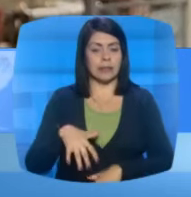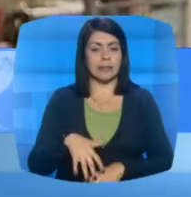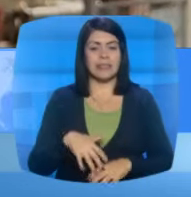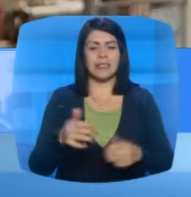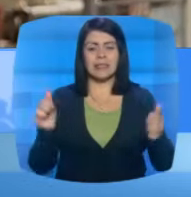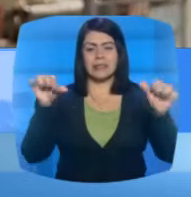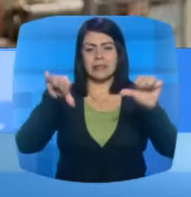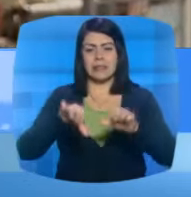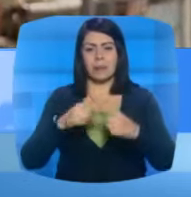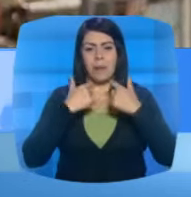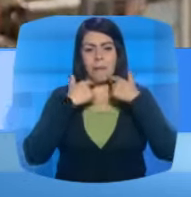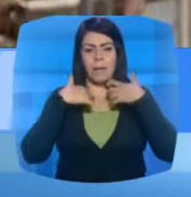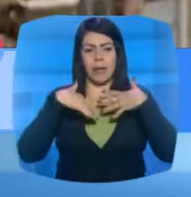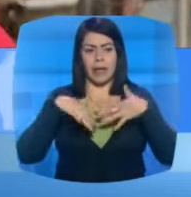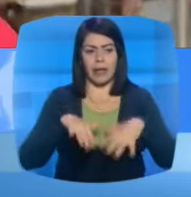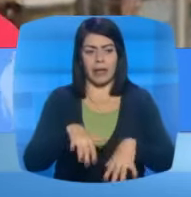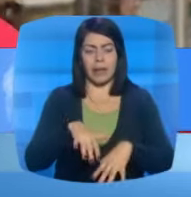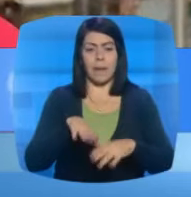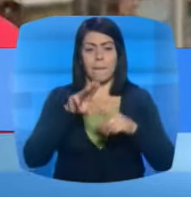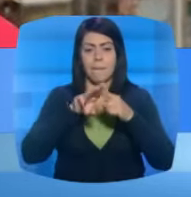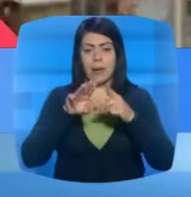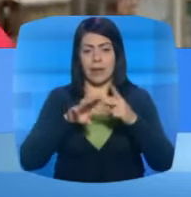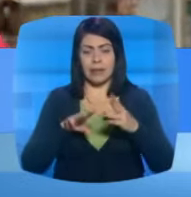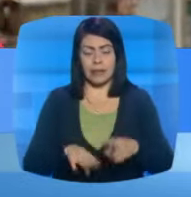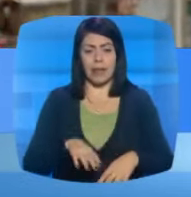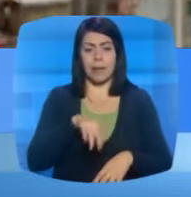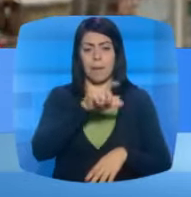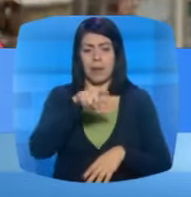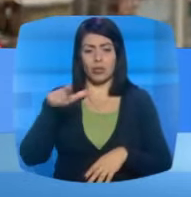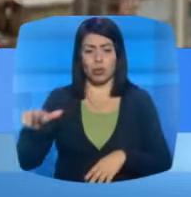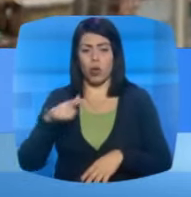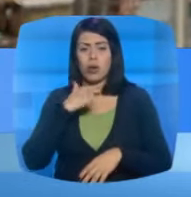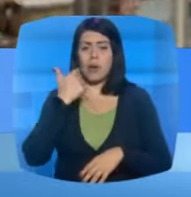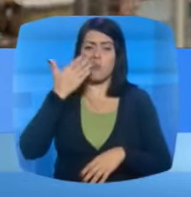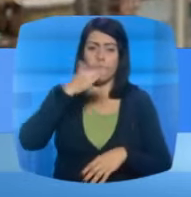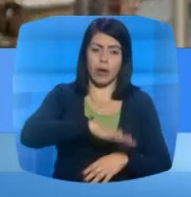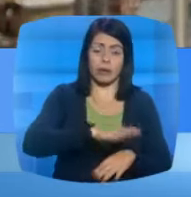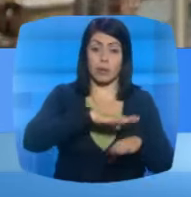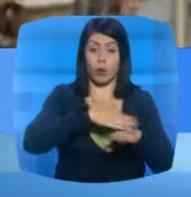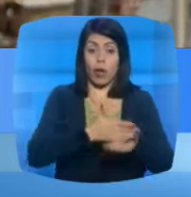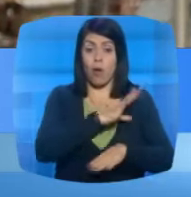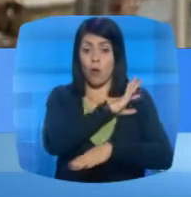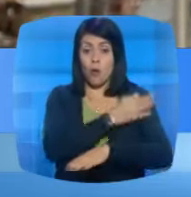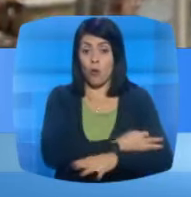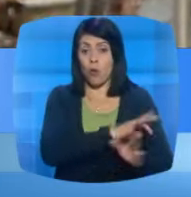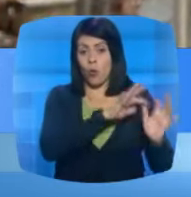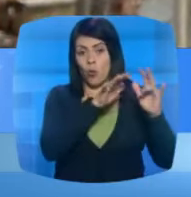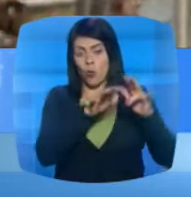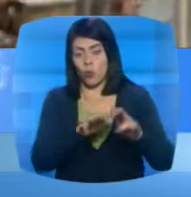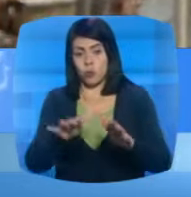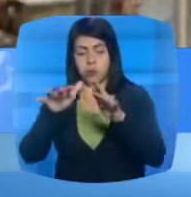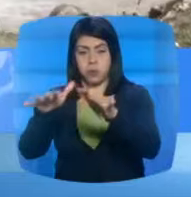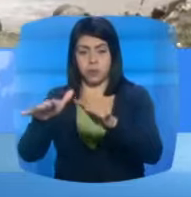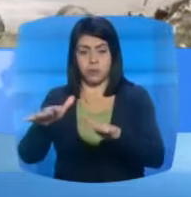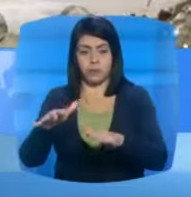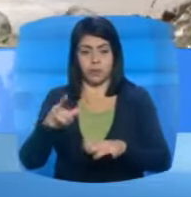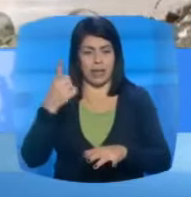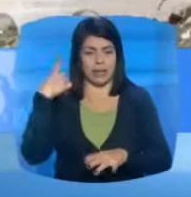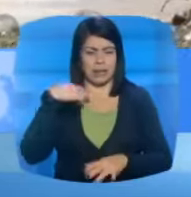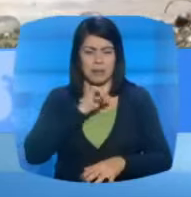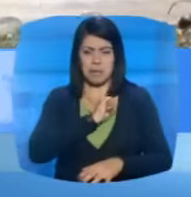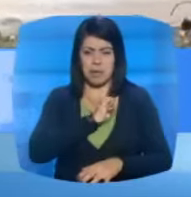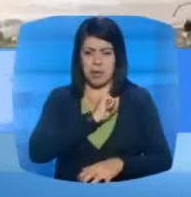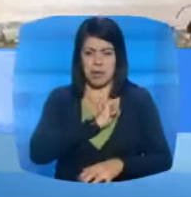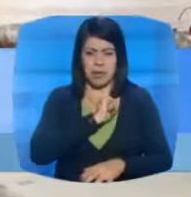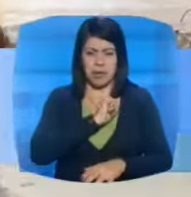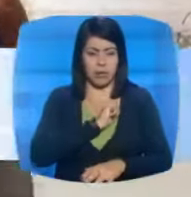muchos daños, pérdidas tanto de material como humana, y hubo un gran nerviosismo. Contó